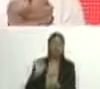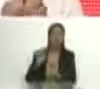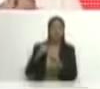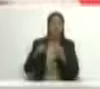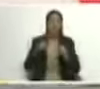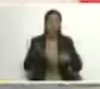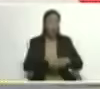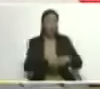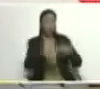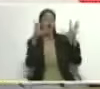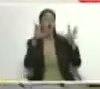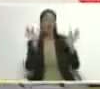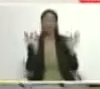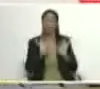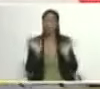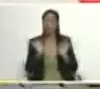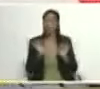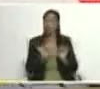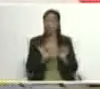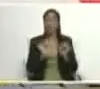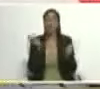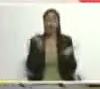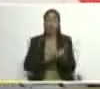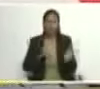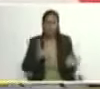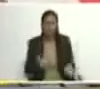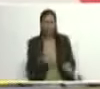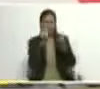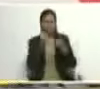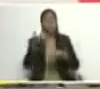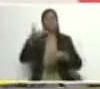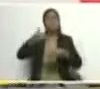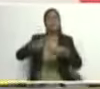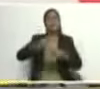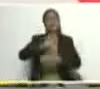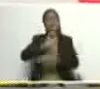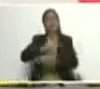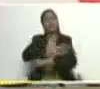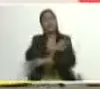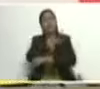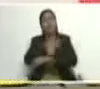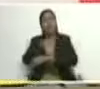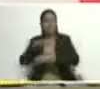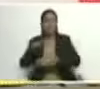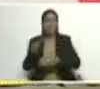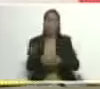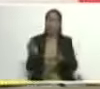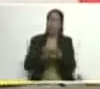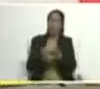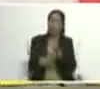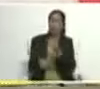destruyó. Petrocaribe se recupera, se relanza y